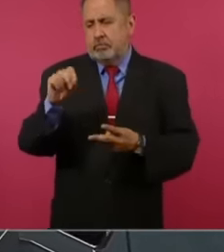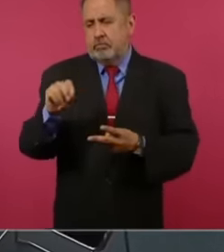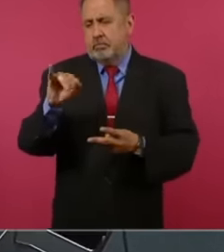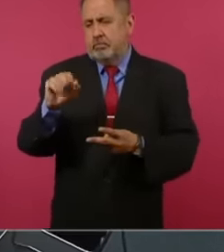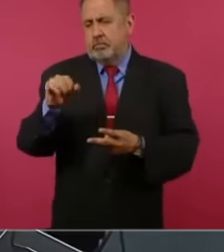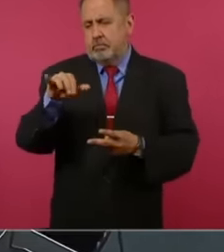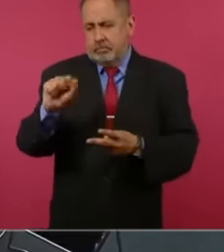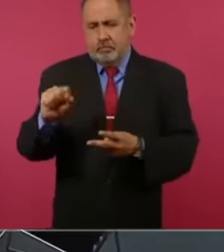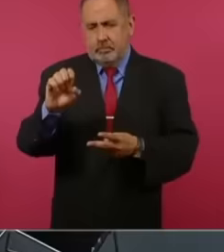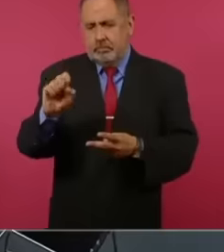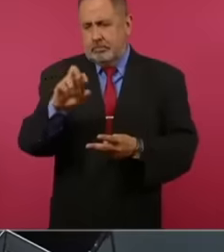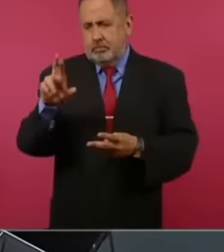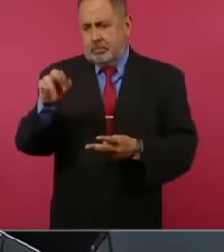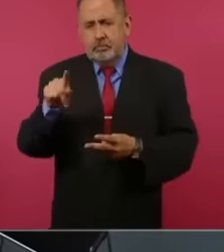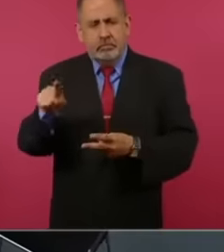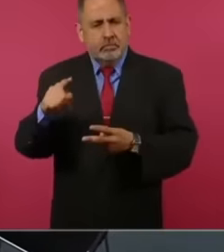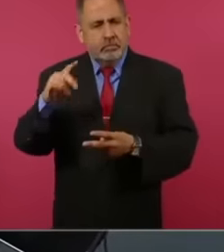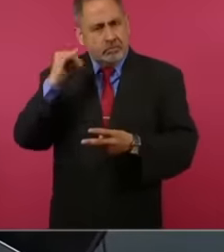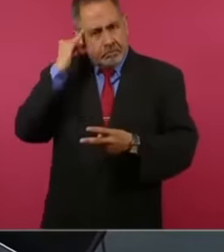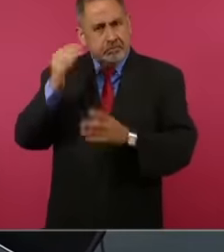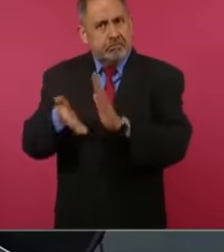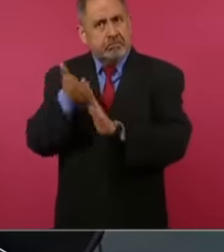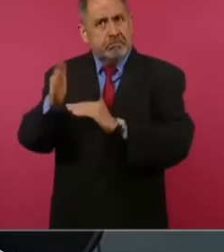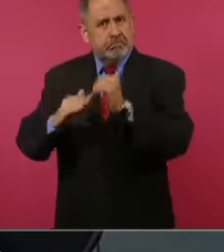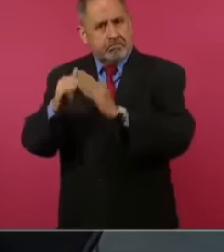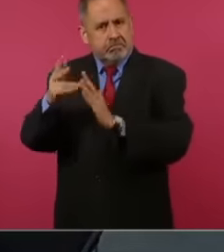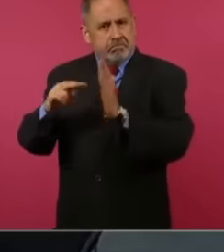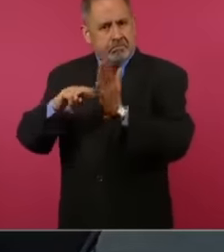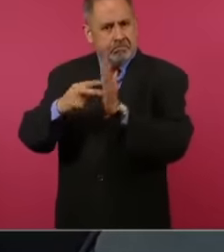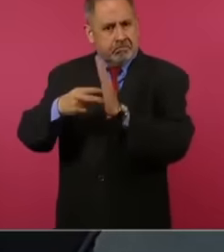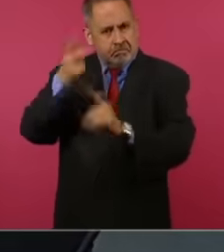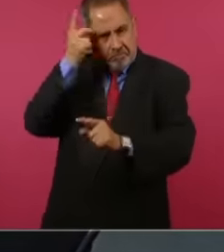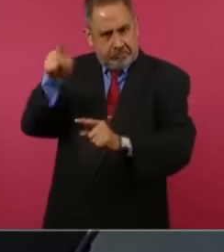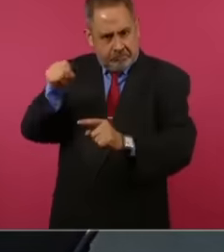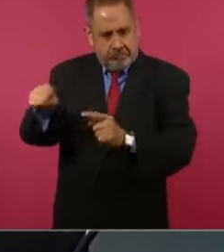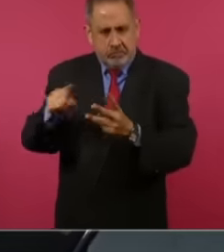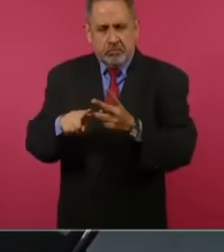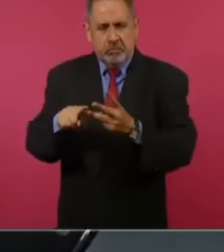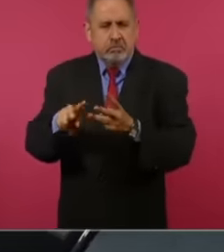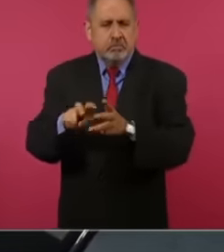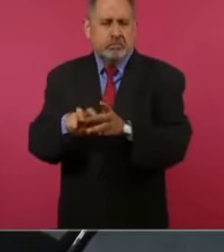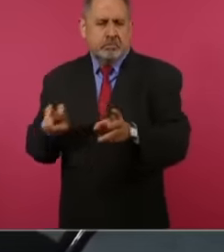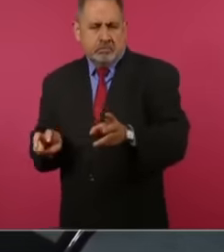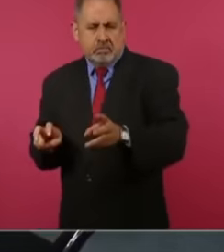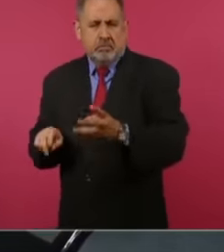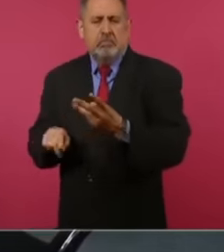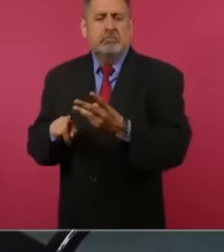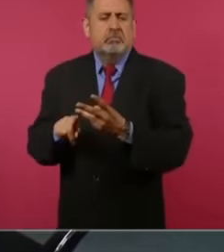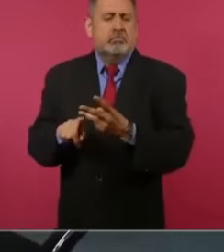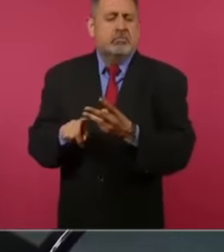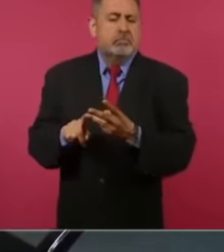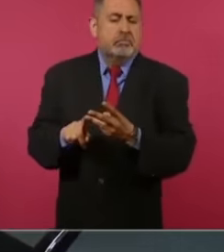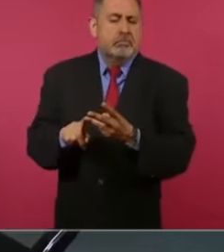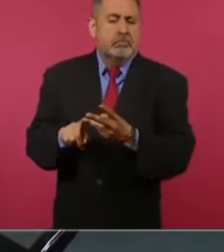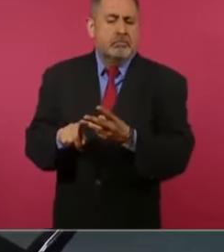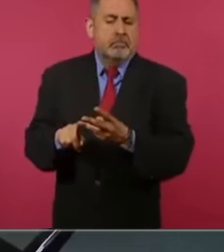Salazar Serrano, esos son dos constructores de allá. Y hay otro que se salió luego, ya no quedó.